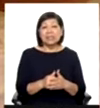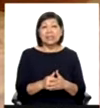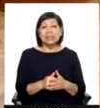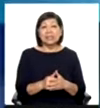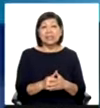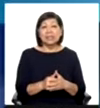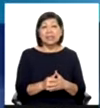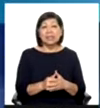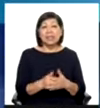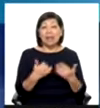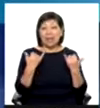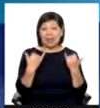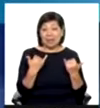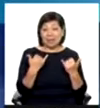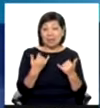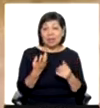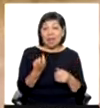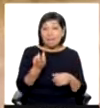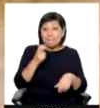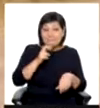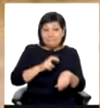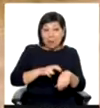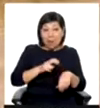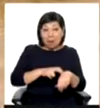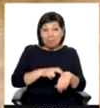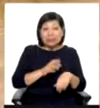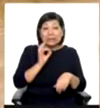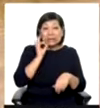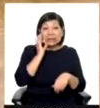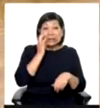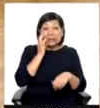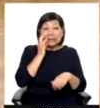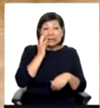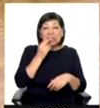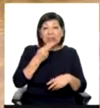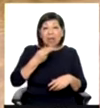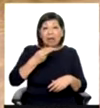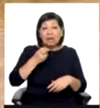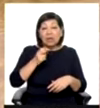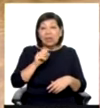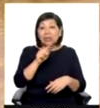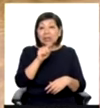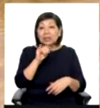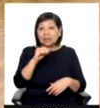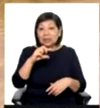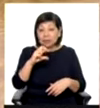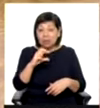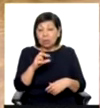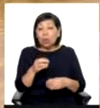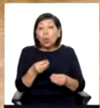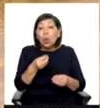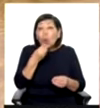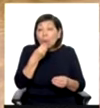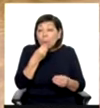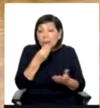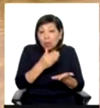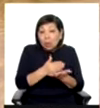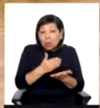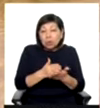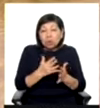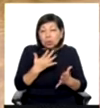Y esta papa, por ejemplo, es rica en fierro y zinc. Aquí sí, la pulpa es